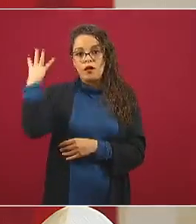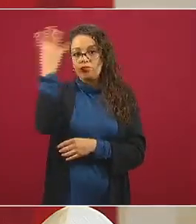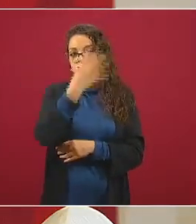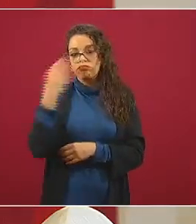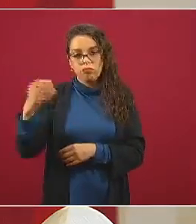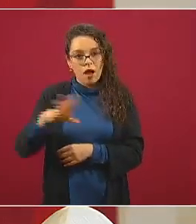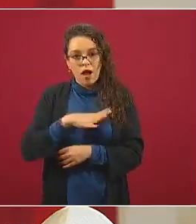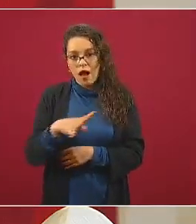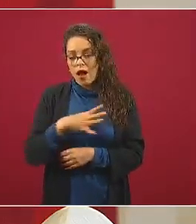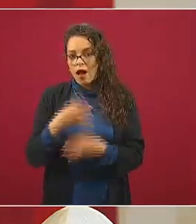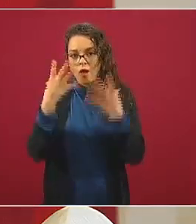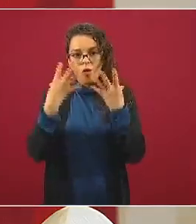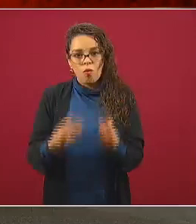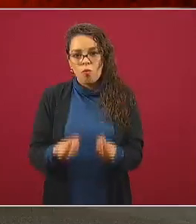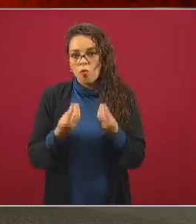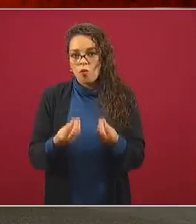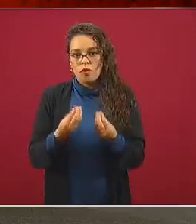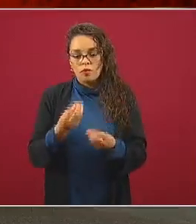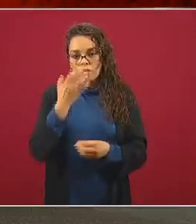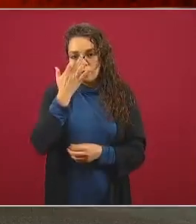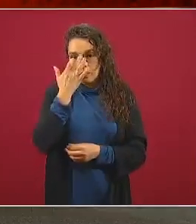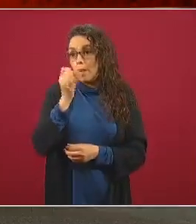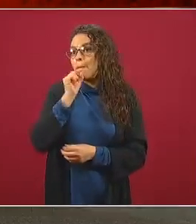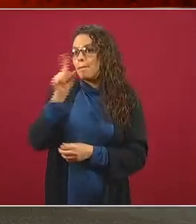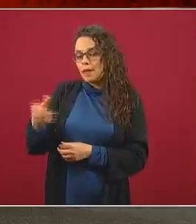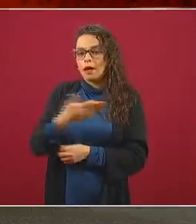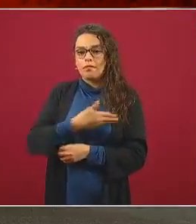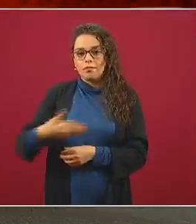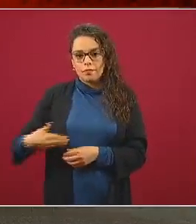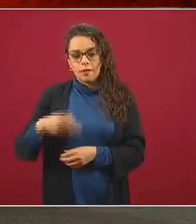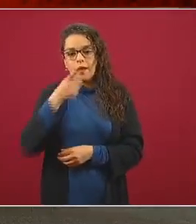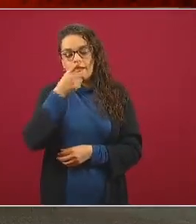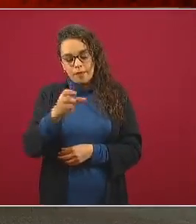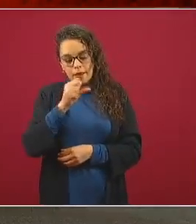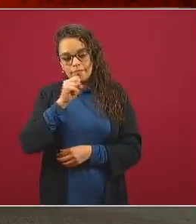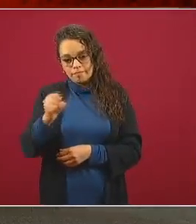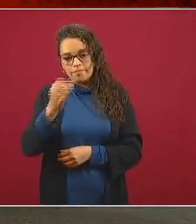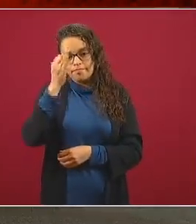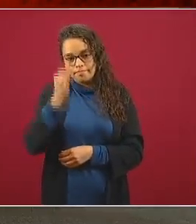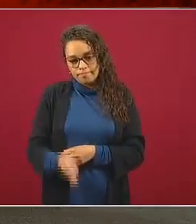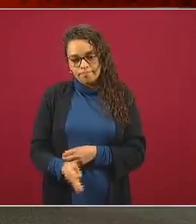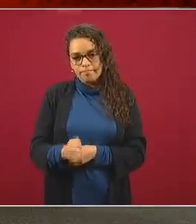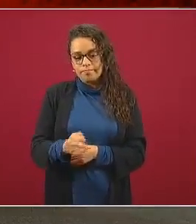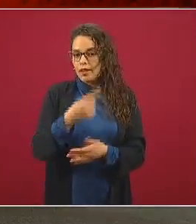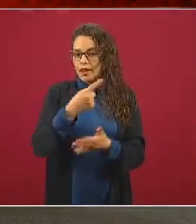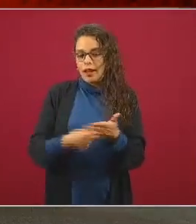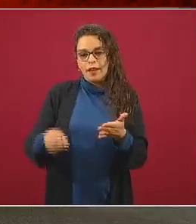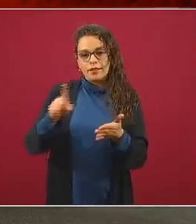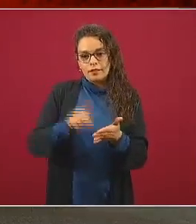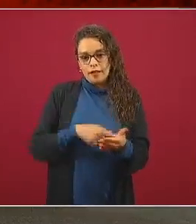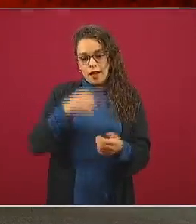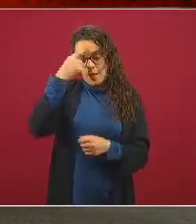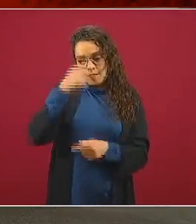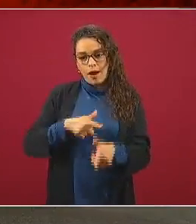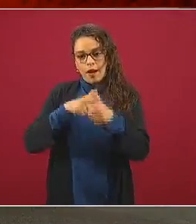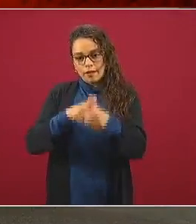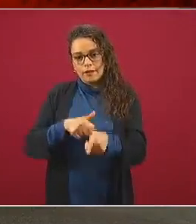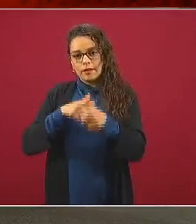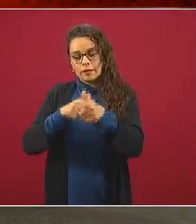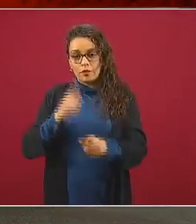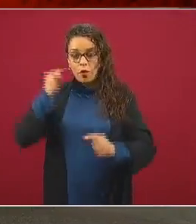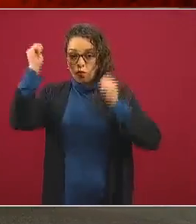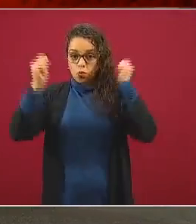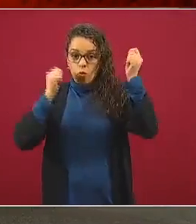ello el mismo presidente accedió a que no se quitaran y fortalecer de esta forma al turismo interno tan